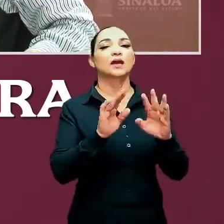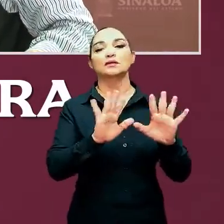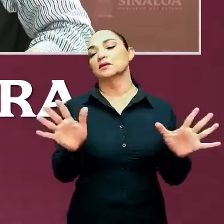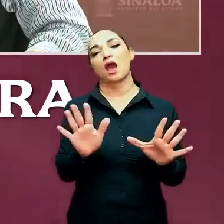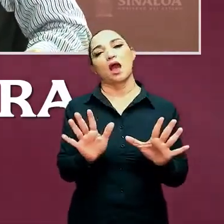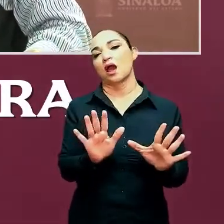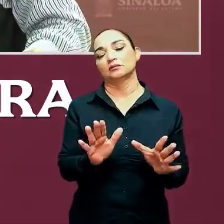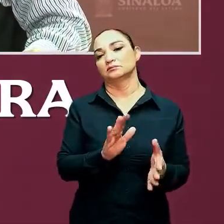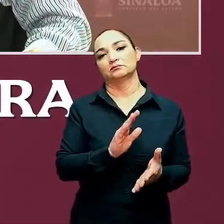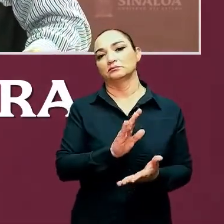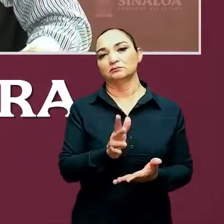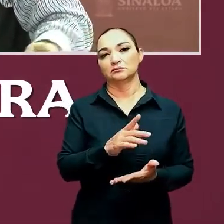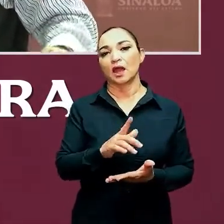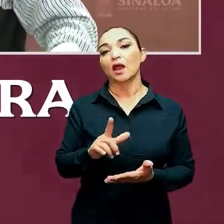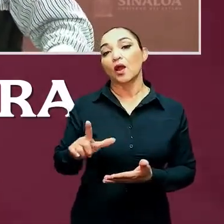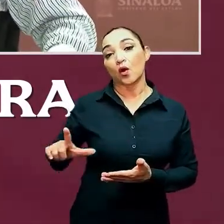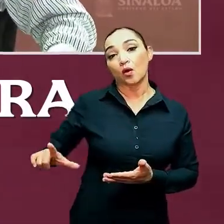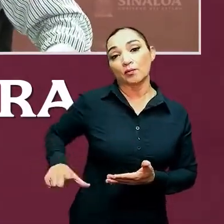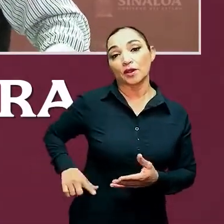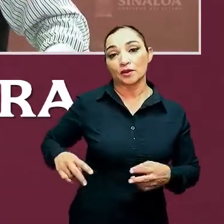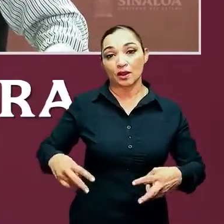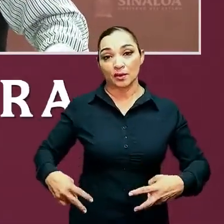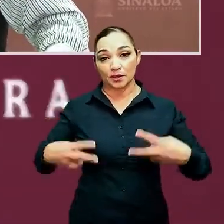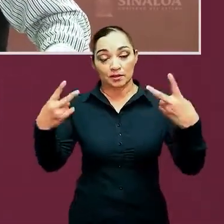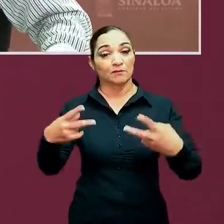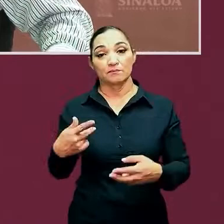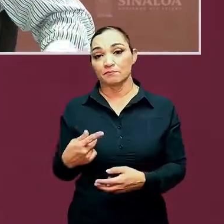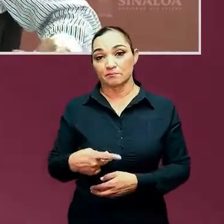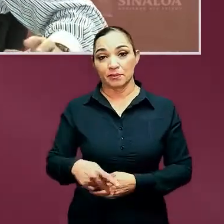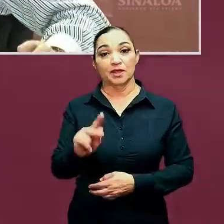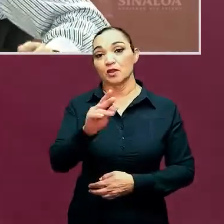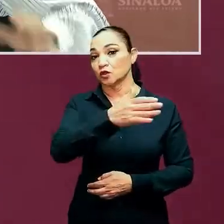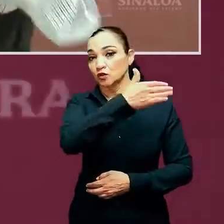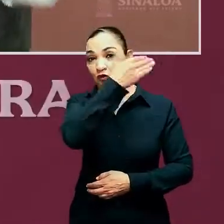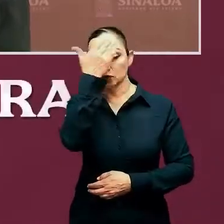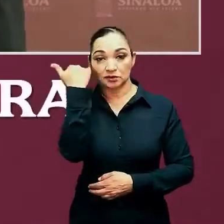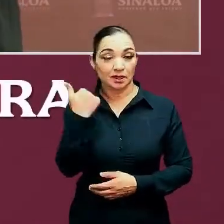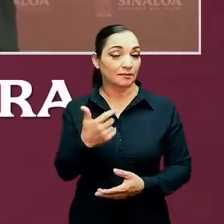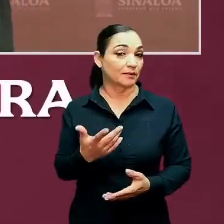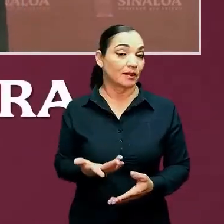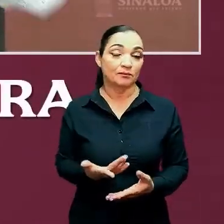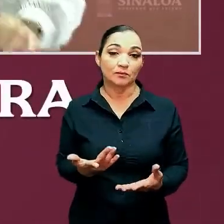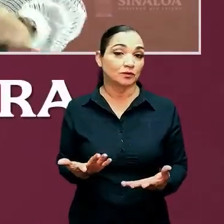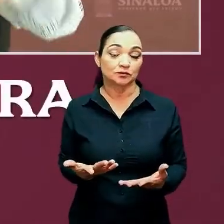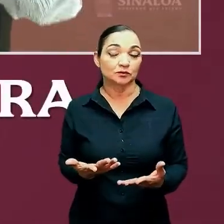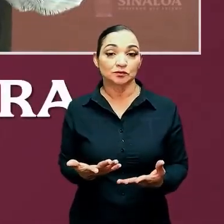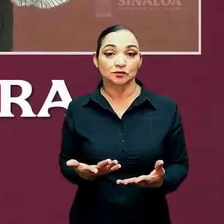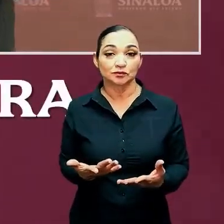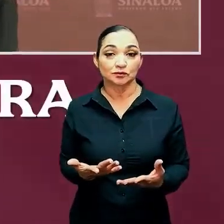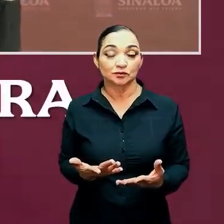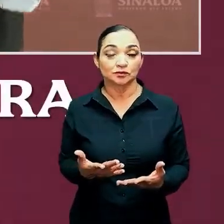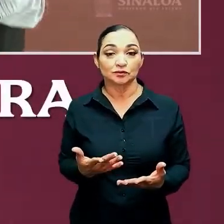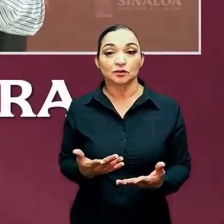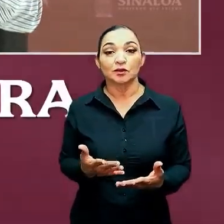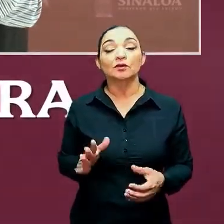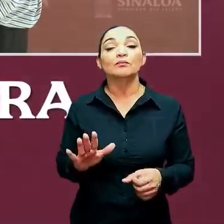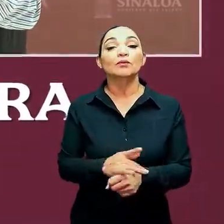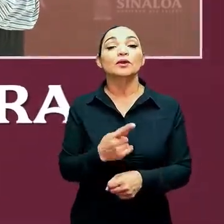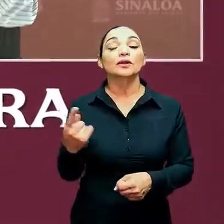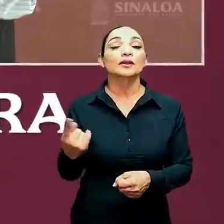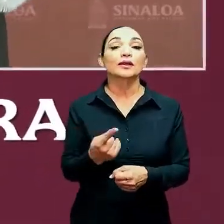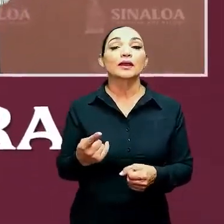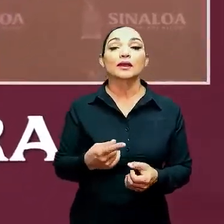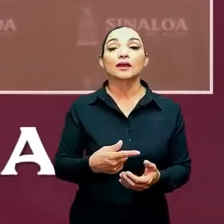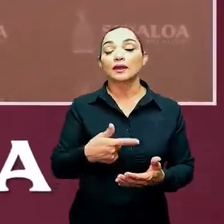gobierno. Entonces, lo que no sabemos es cuáles son las circunstancias en que dieron. Esa está allá. ¿Por qué? Porque es rendición de cuentas